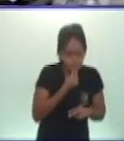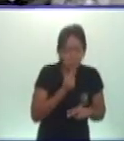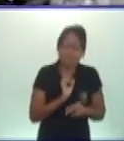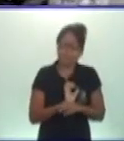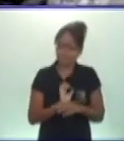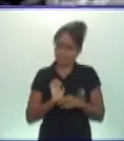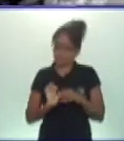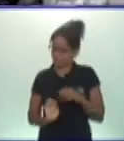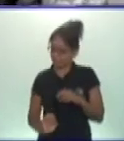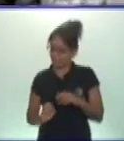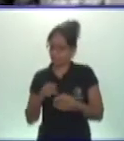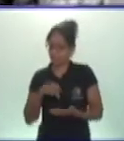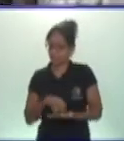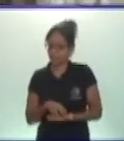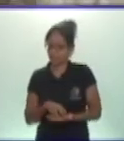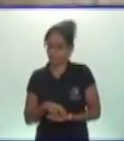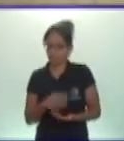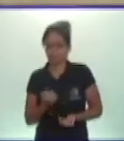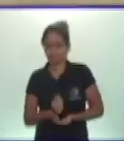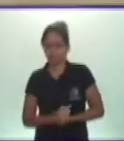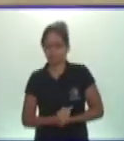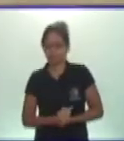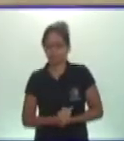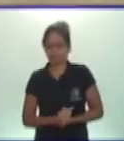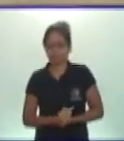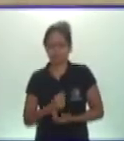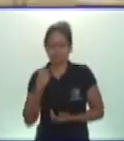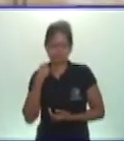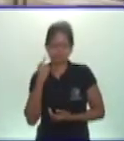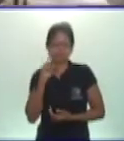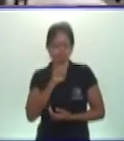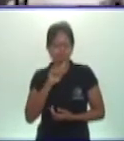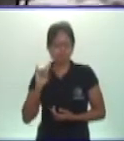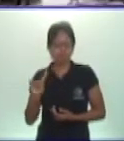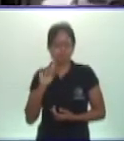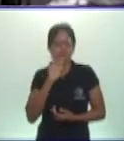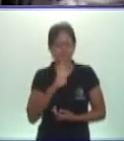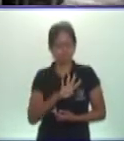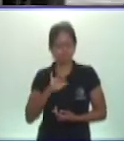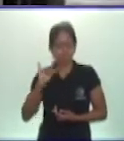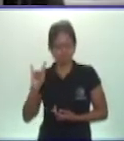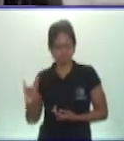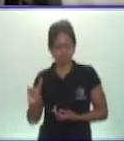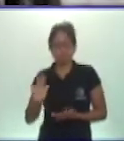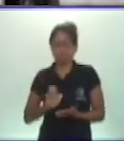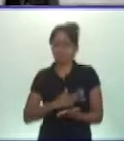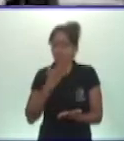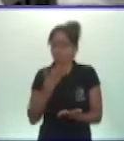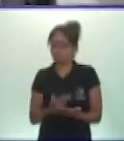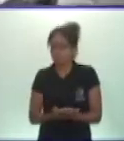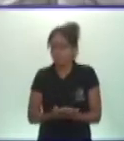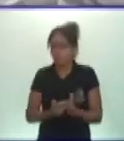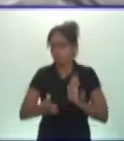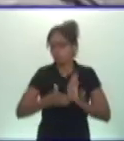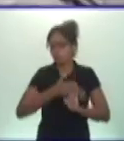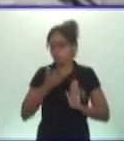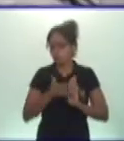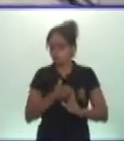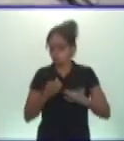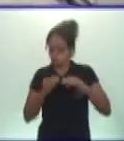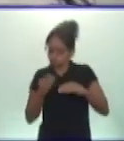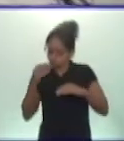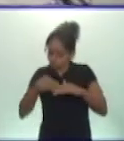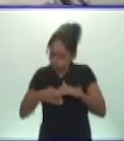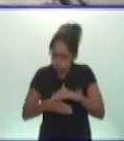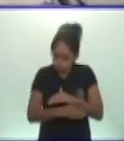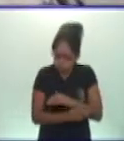ni estratégicamente. En 1949 se hace la propuesta de construir un túnel en La Habana, con entrada